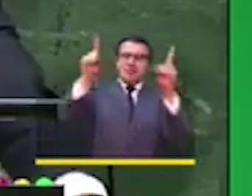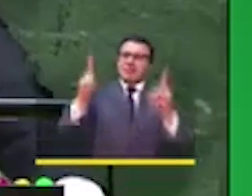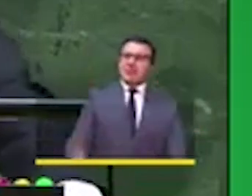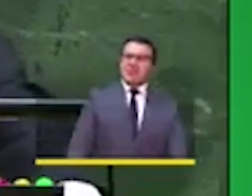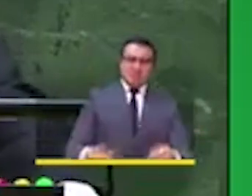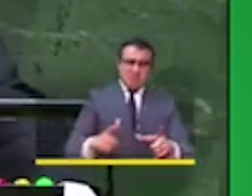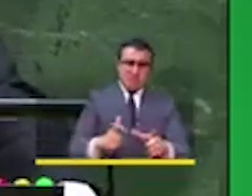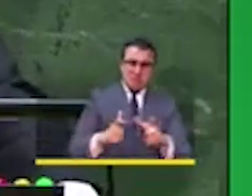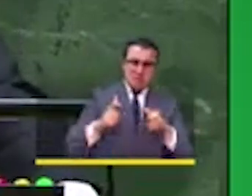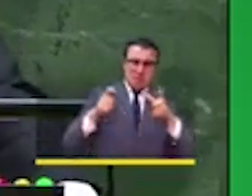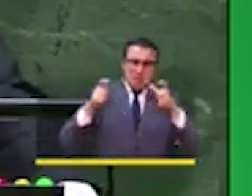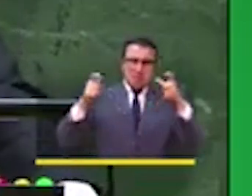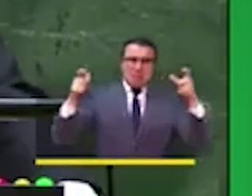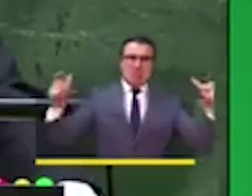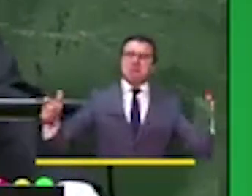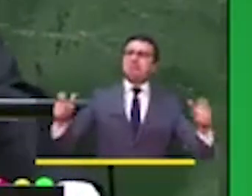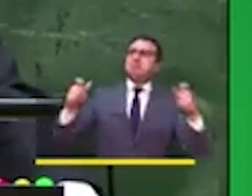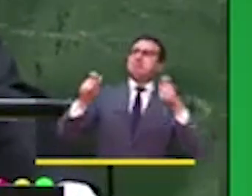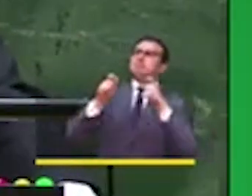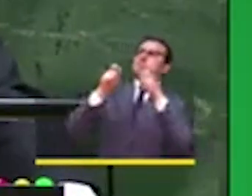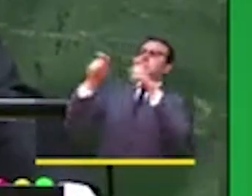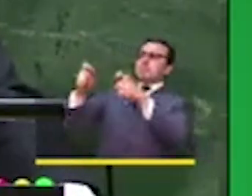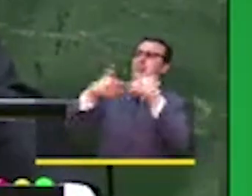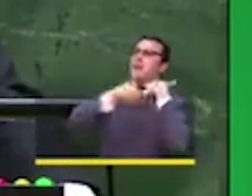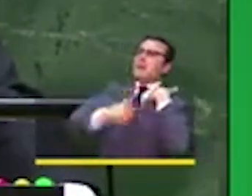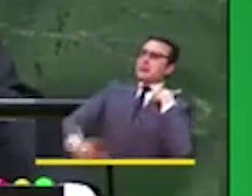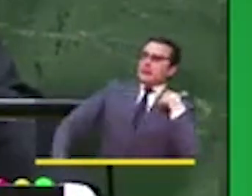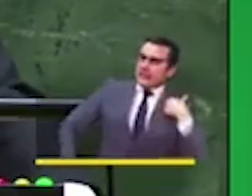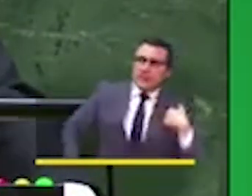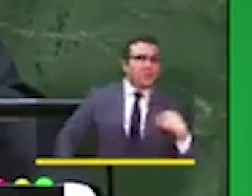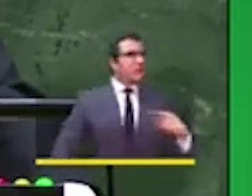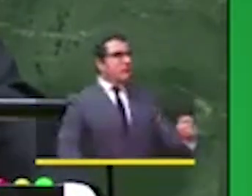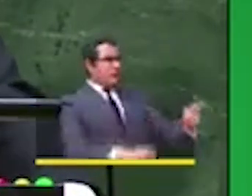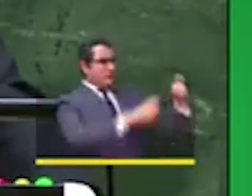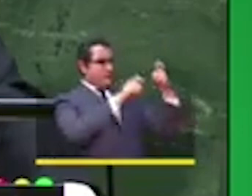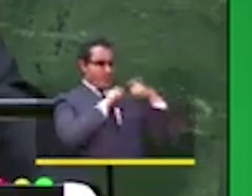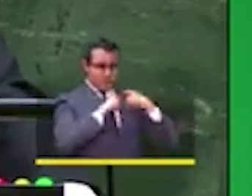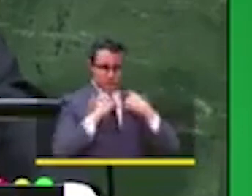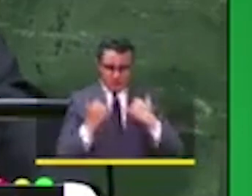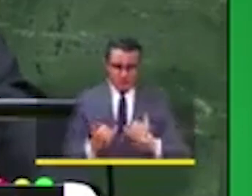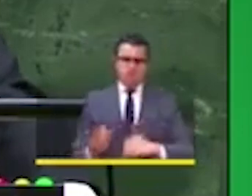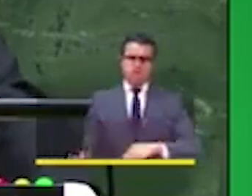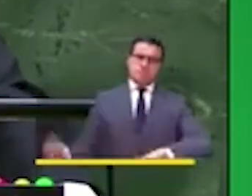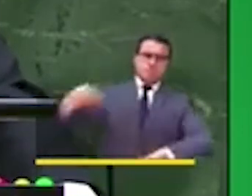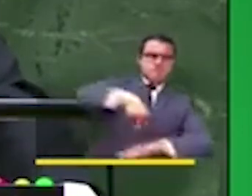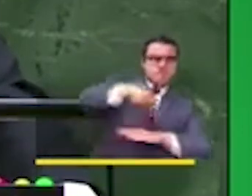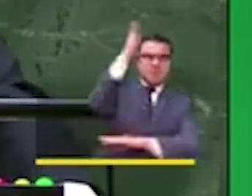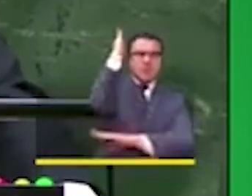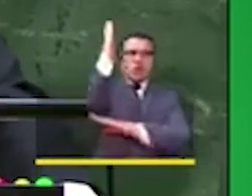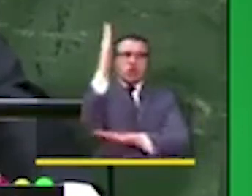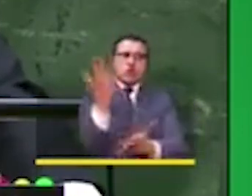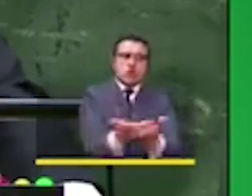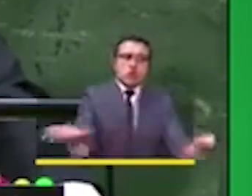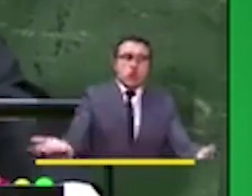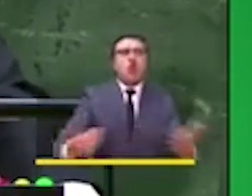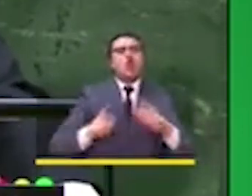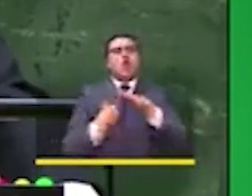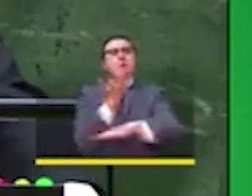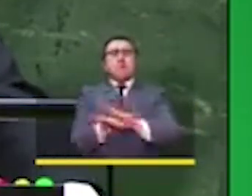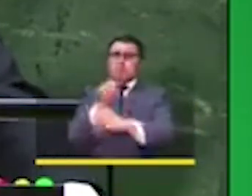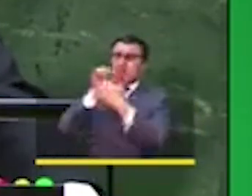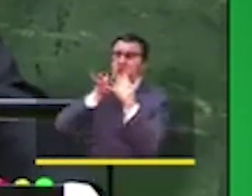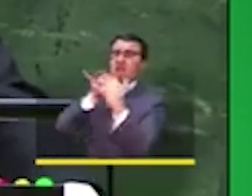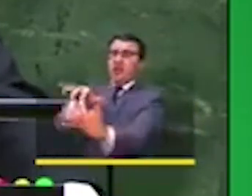en mayoría y hacerme hablar aquí ante ustedes. Les propongo acabar la guerra para tener